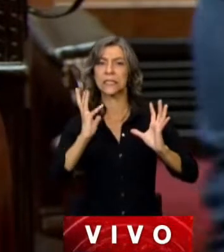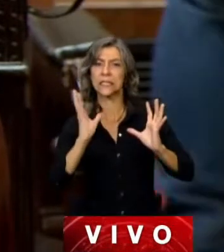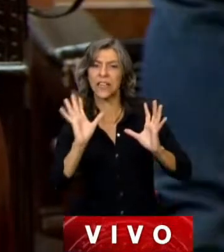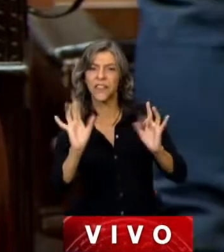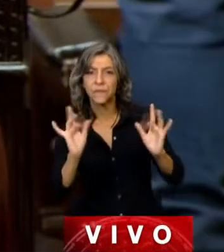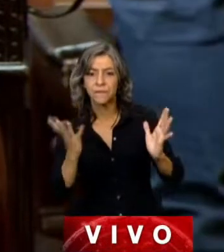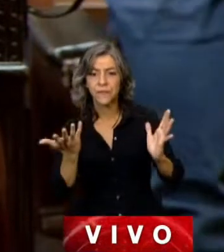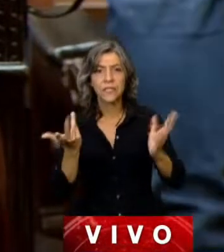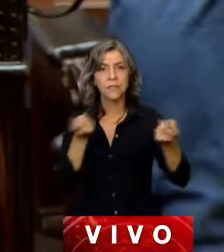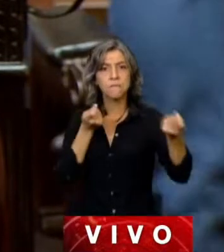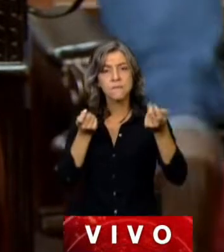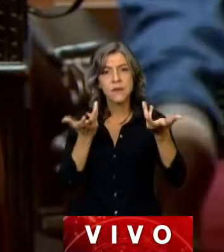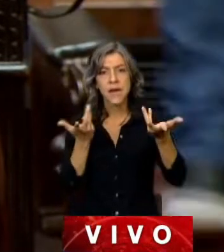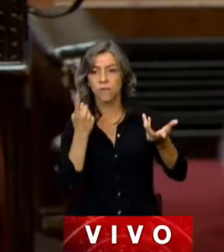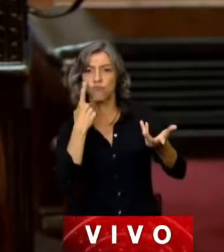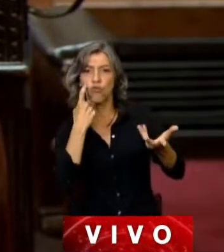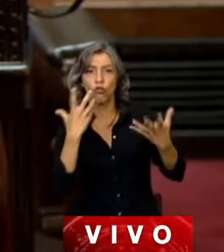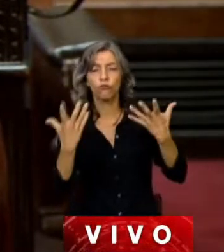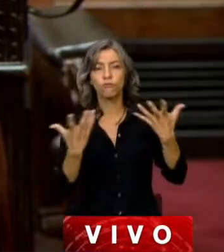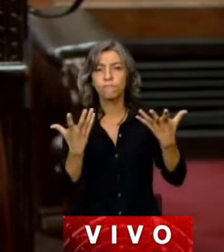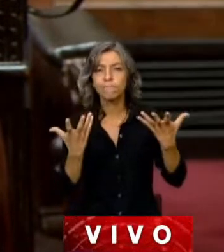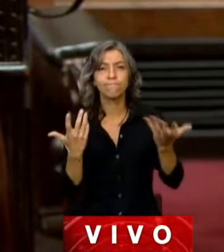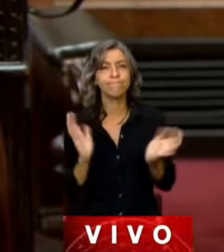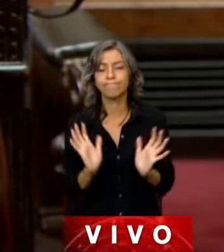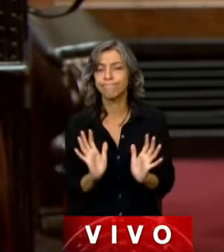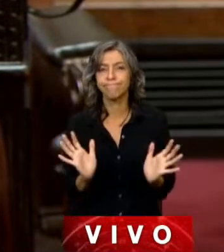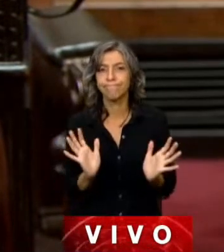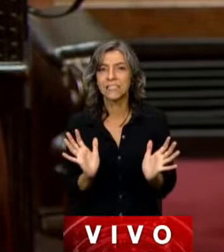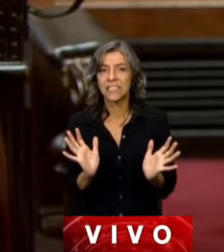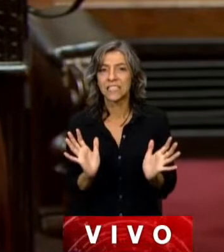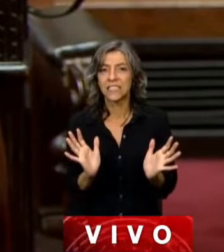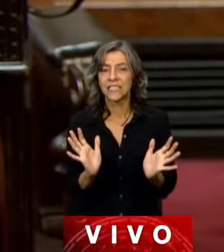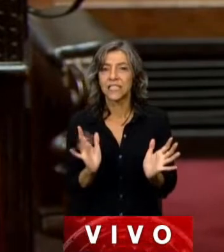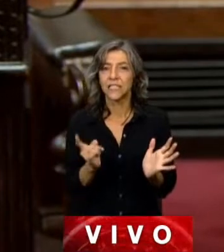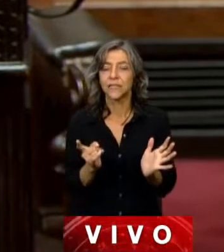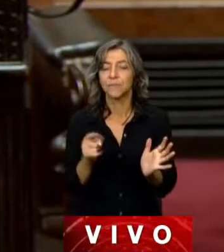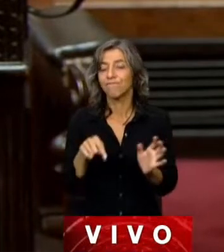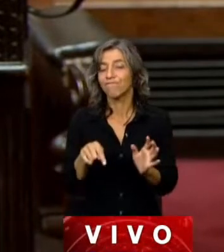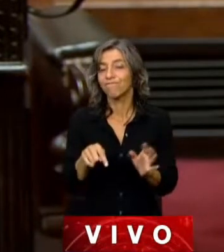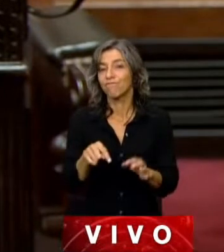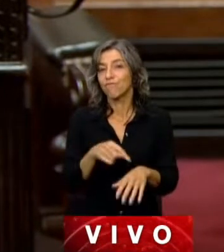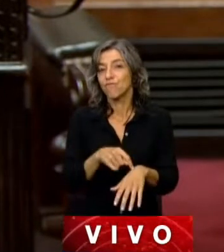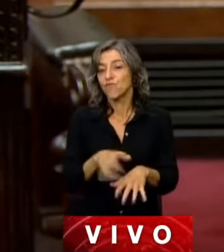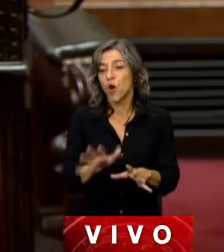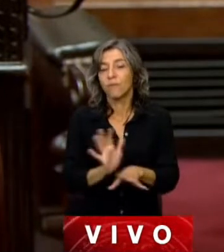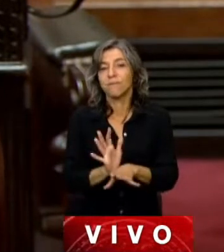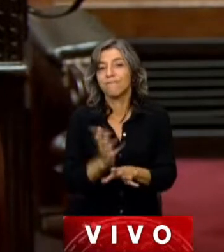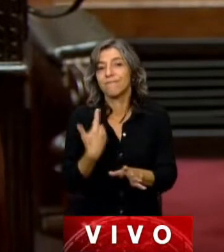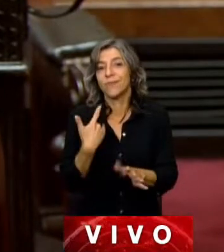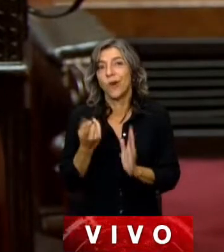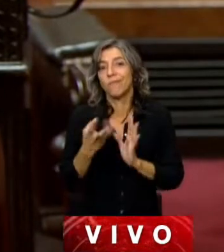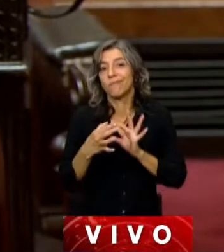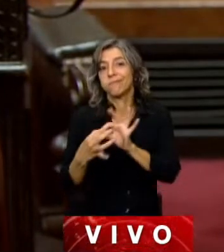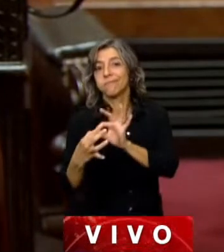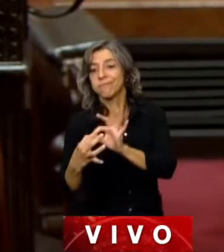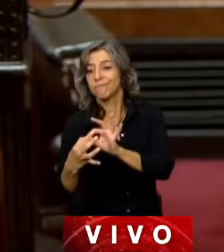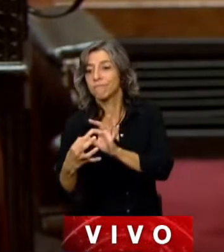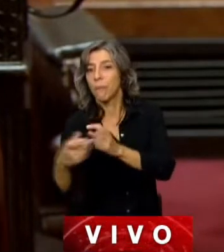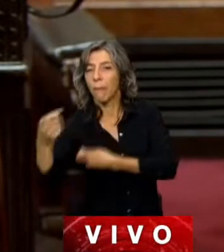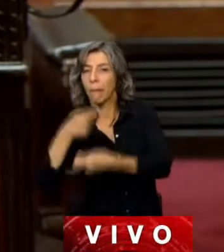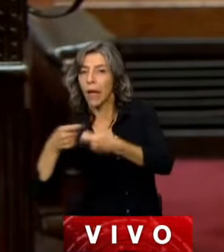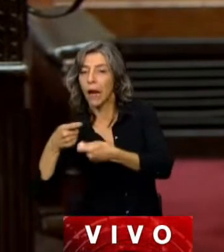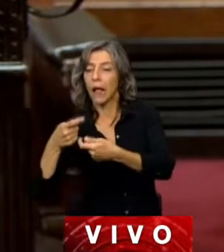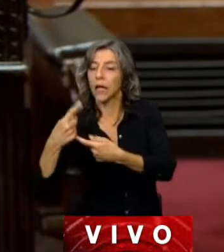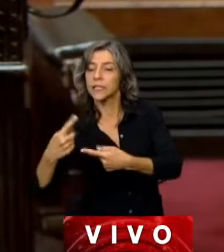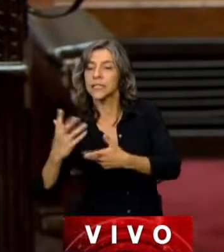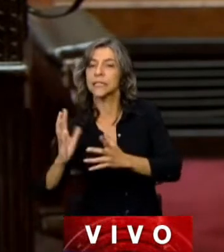salud que prácticamente ha quedado en manos de las lógicas de mercado y que,